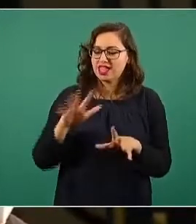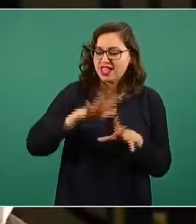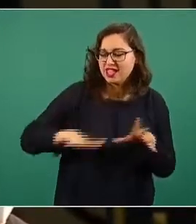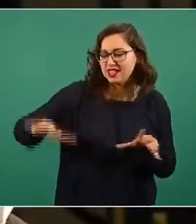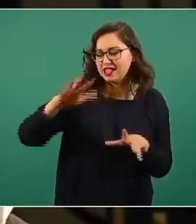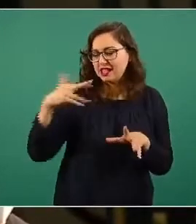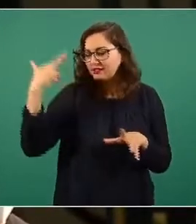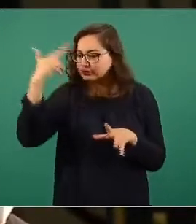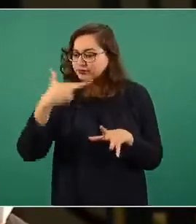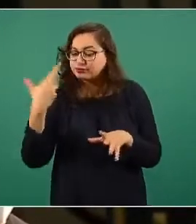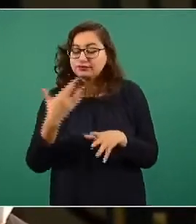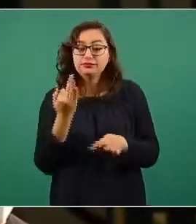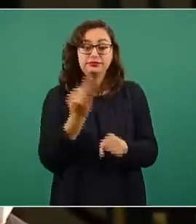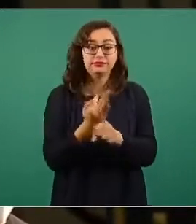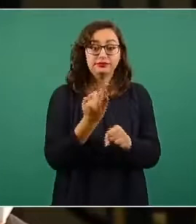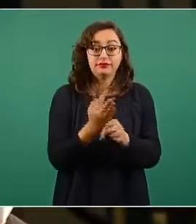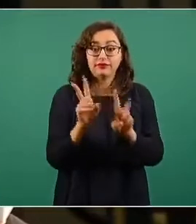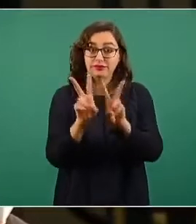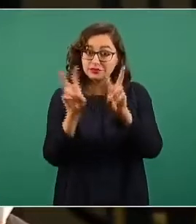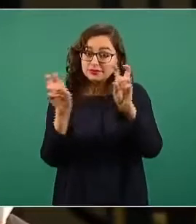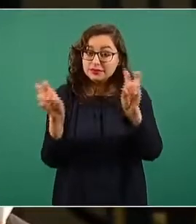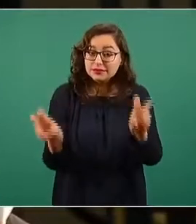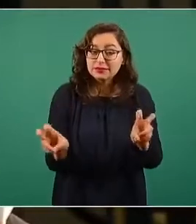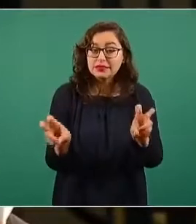jóvenes, en este caso mujeres, ¿no?